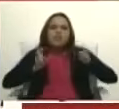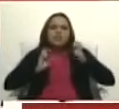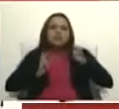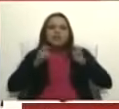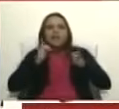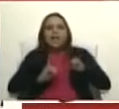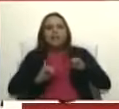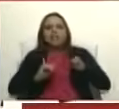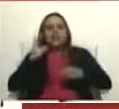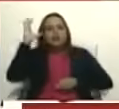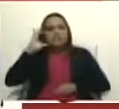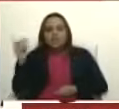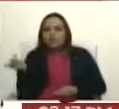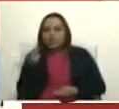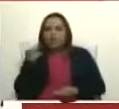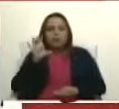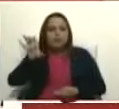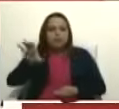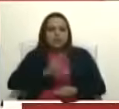es competencia de estos dos países.